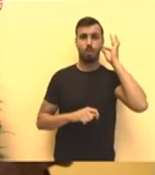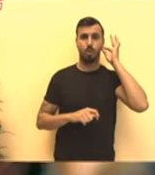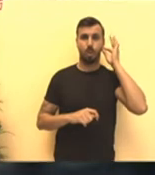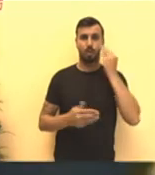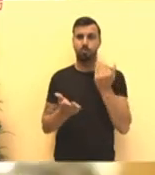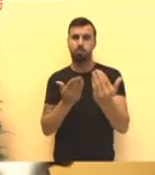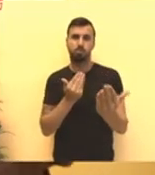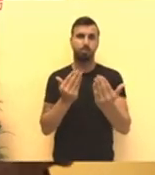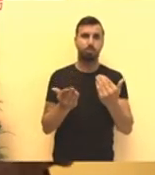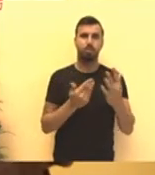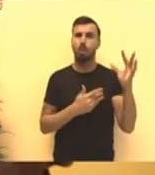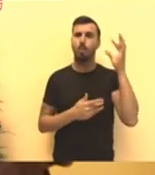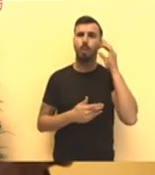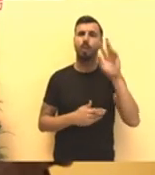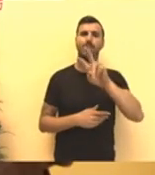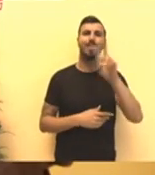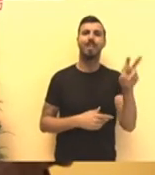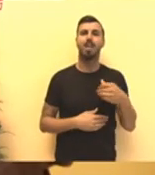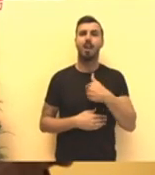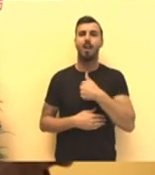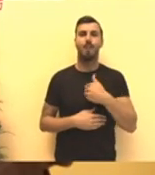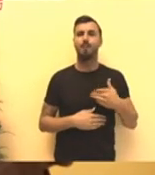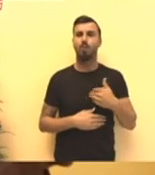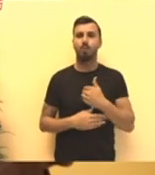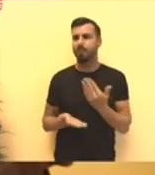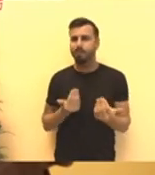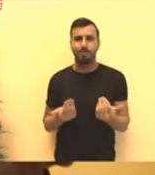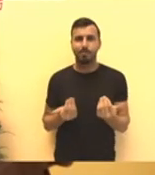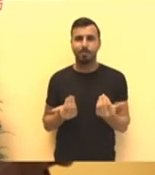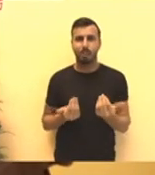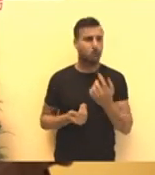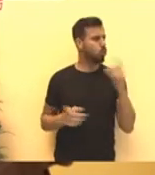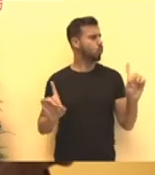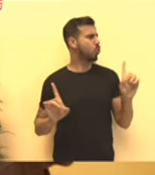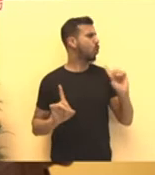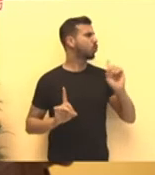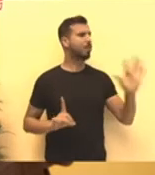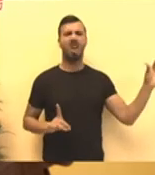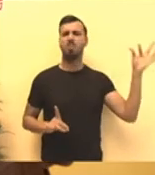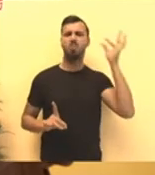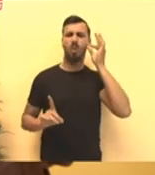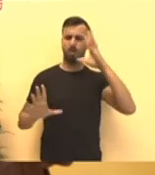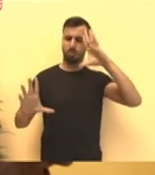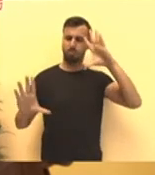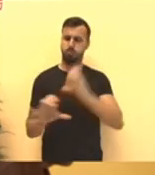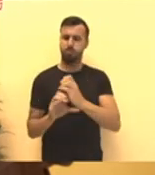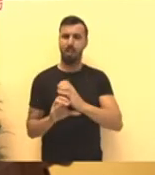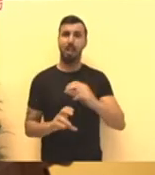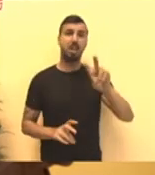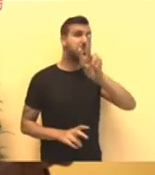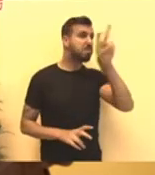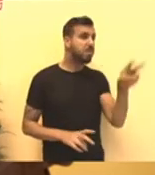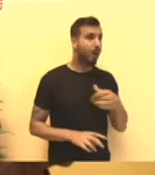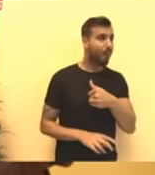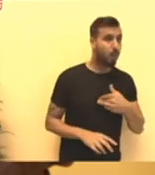de mujeres con diversidad funcional y decían que nanay, que ellas hablaban de mujeres, pero que de diversidad funcional no tenían